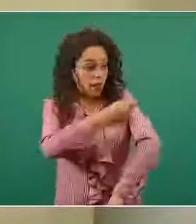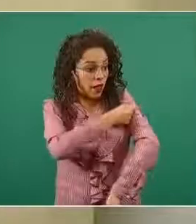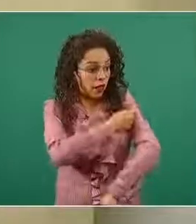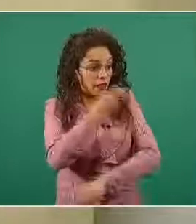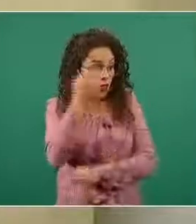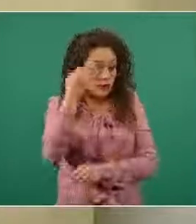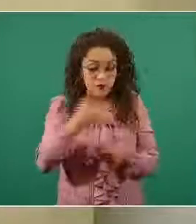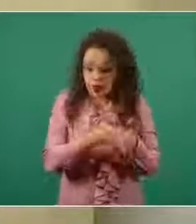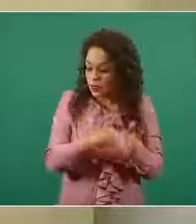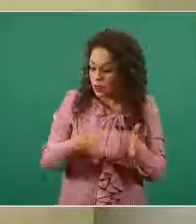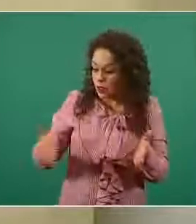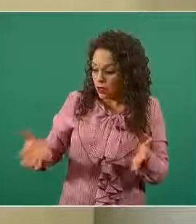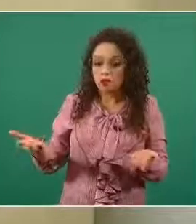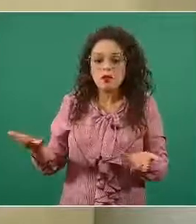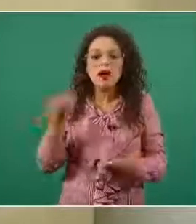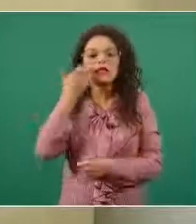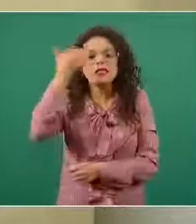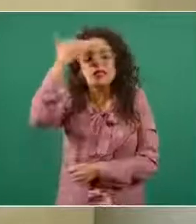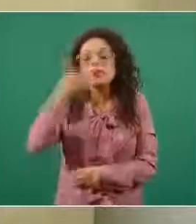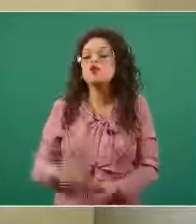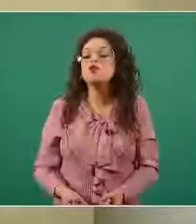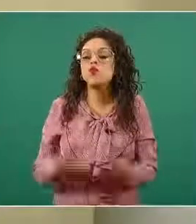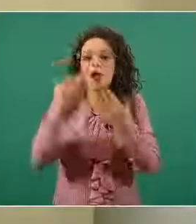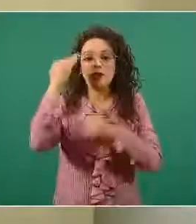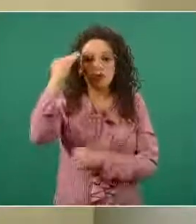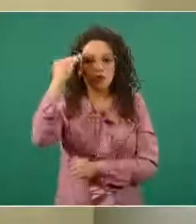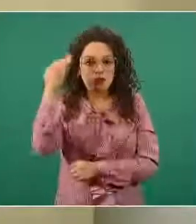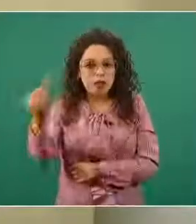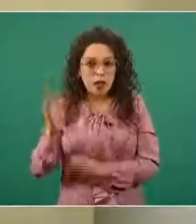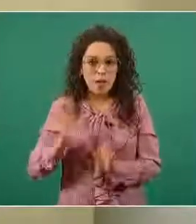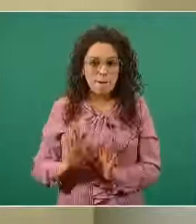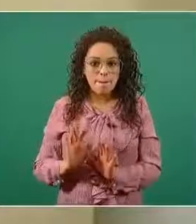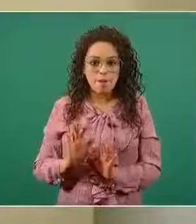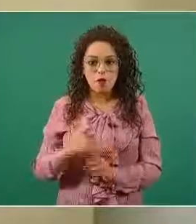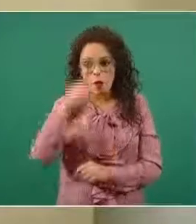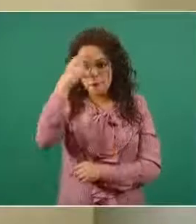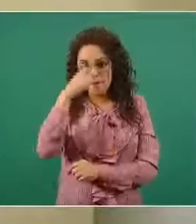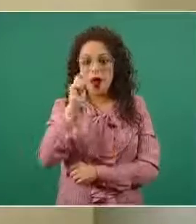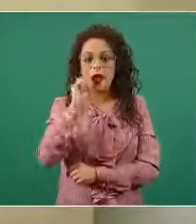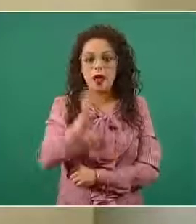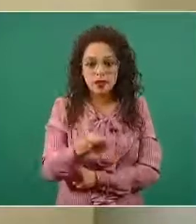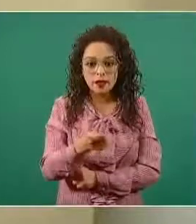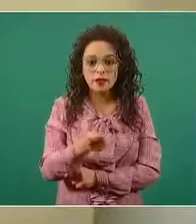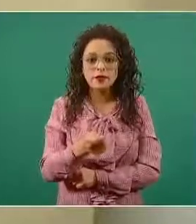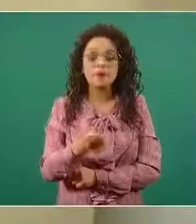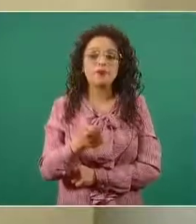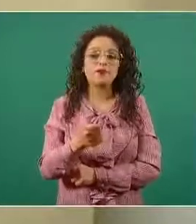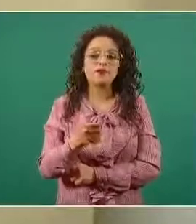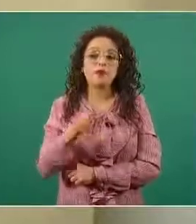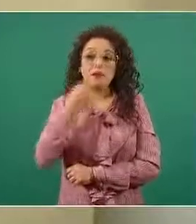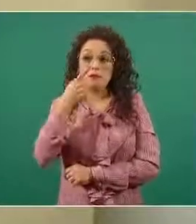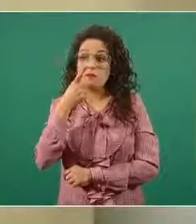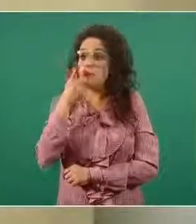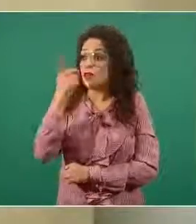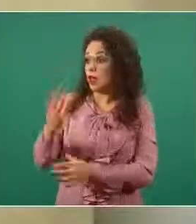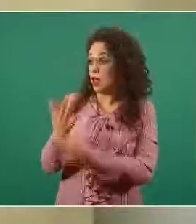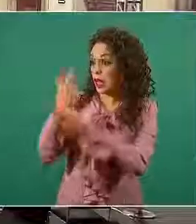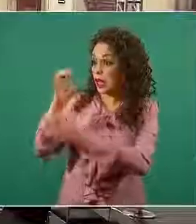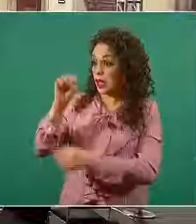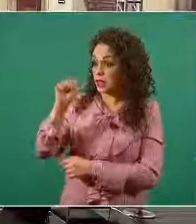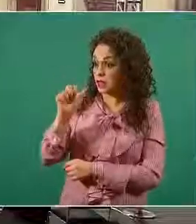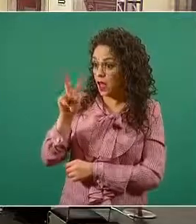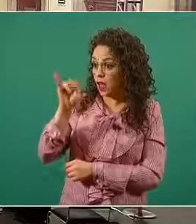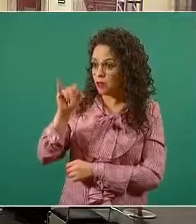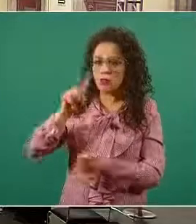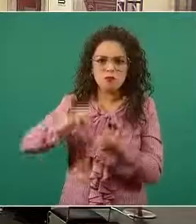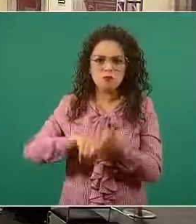tiene que dejar pasar para que ya un ESAVI ya no se considerara dentro del ESAVI? Esa es una pregunta. Y otra también, me